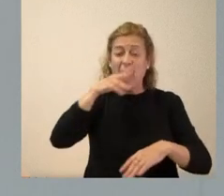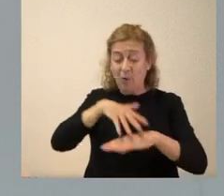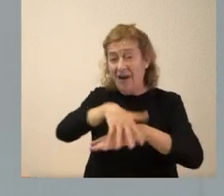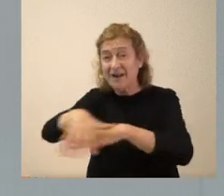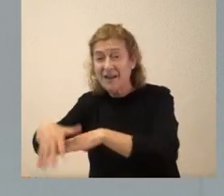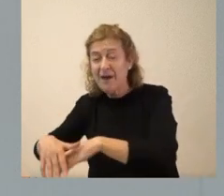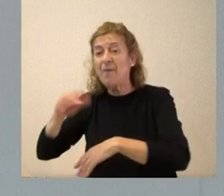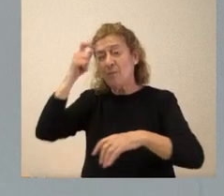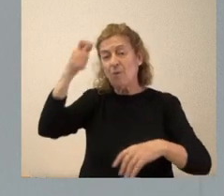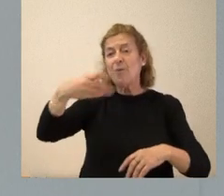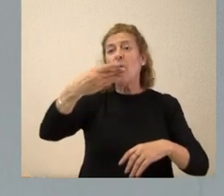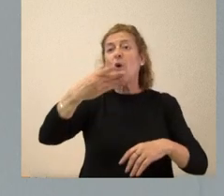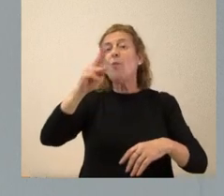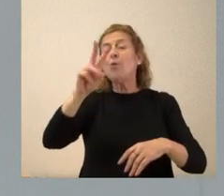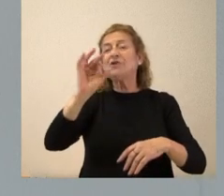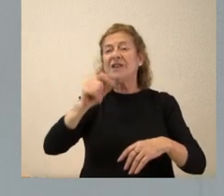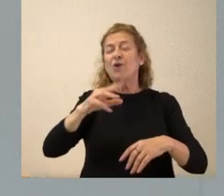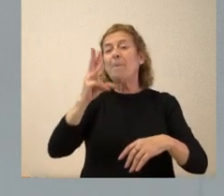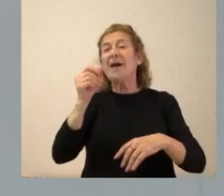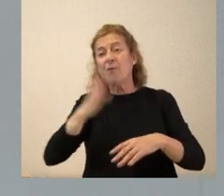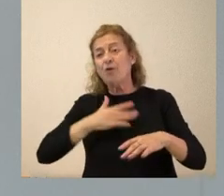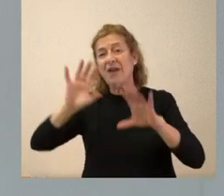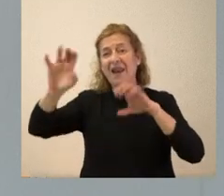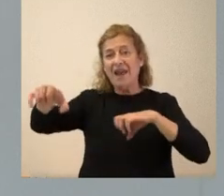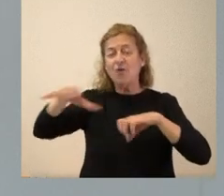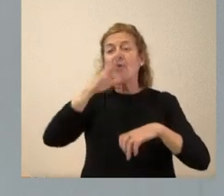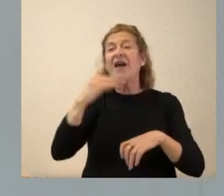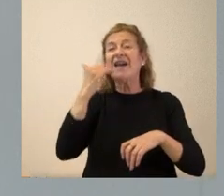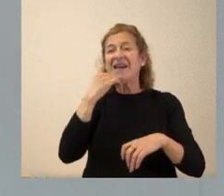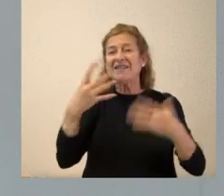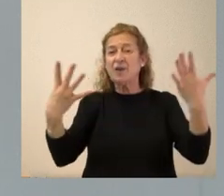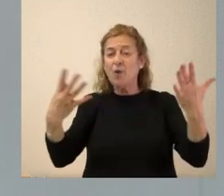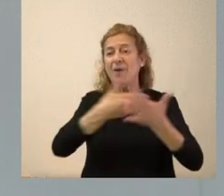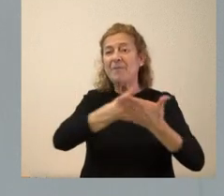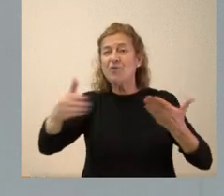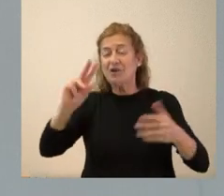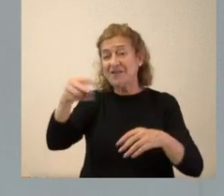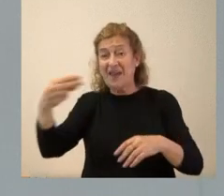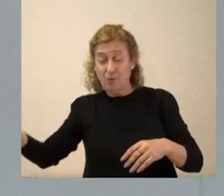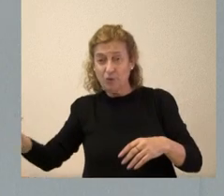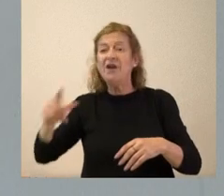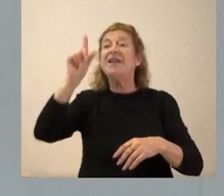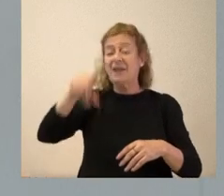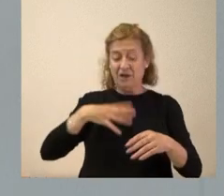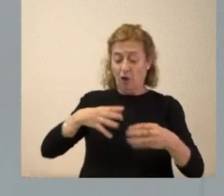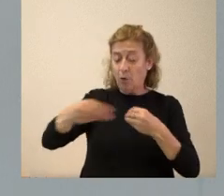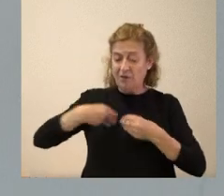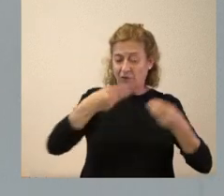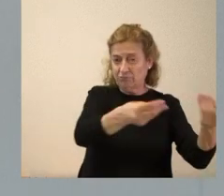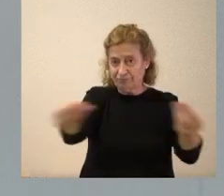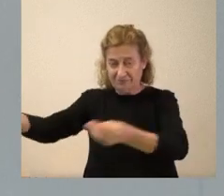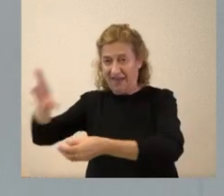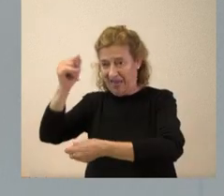bustillo del páramo en el Canal del páramo alto el león por casi 9 millones de euros tienen ustedes también la documentación relativa del mismo